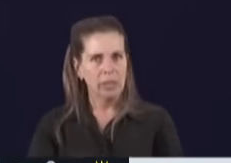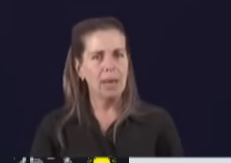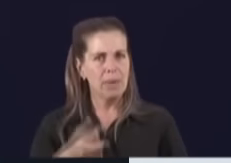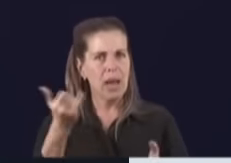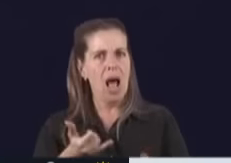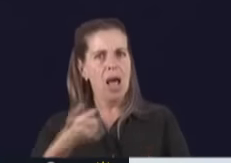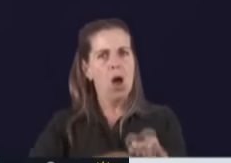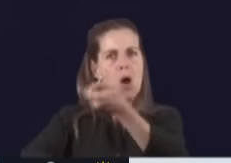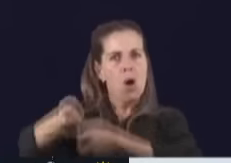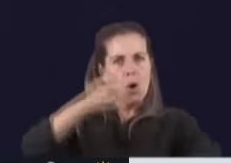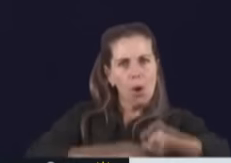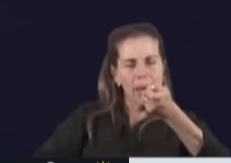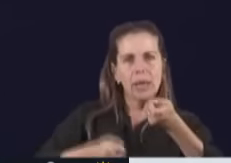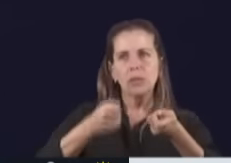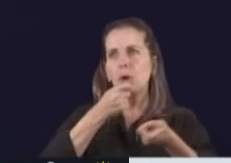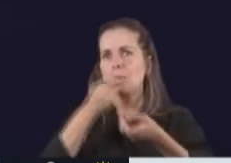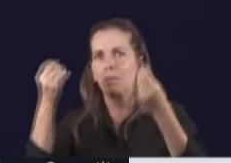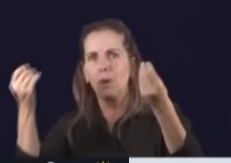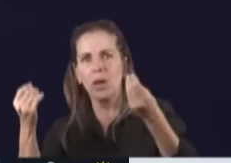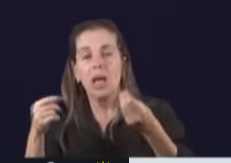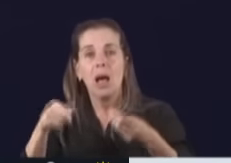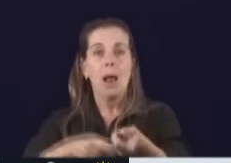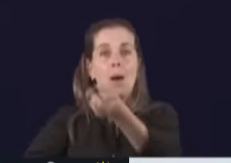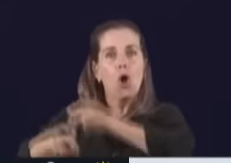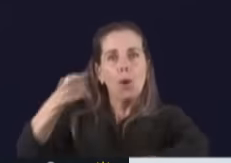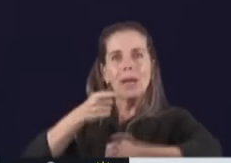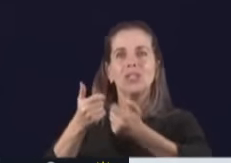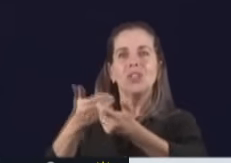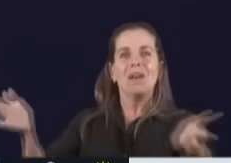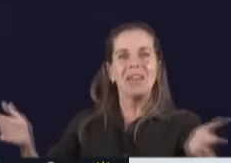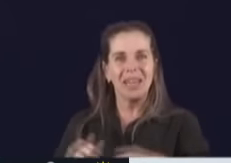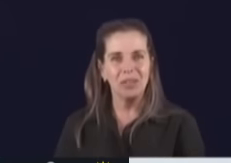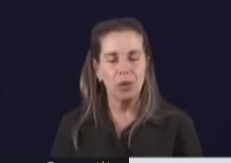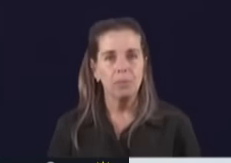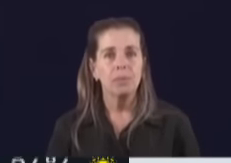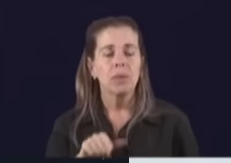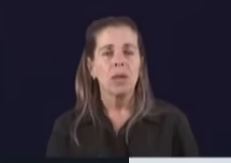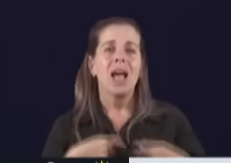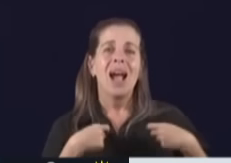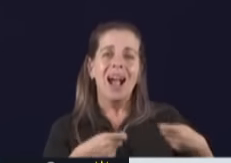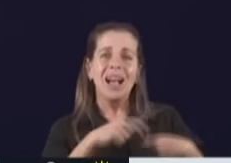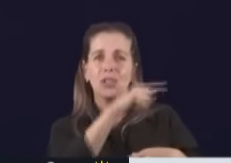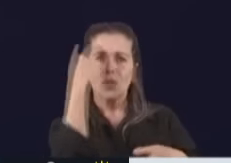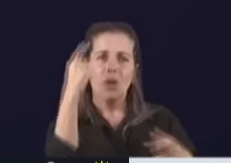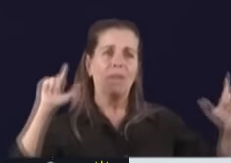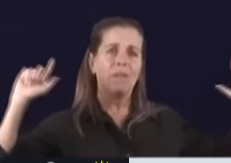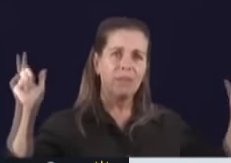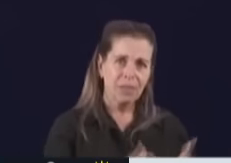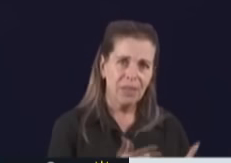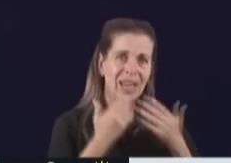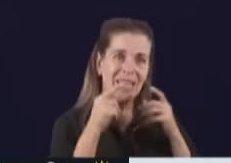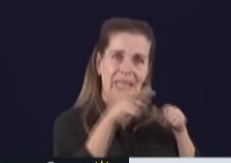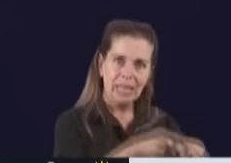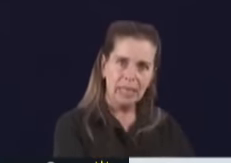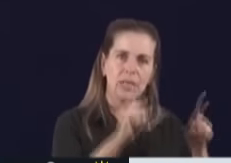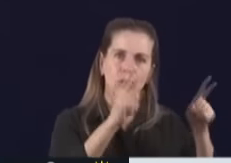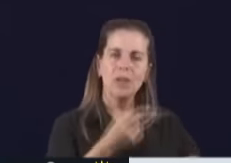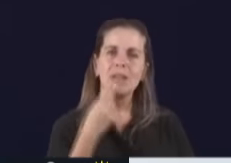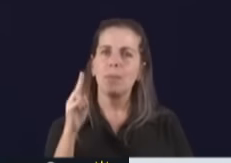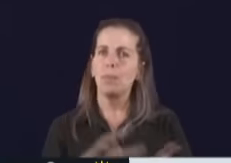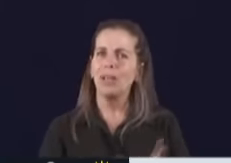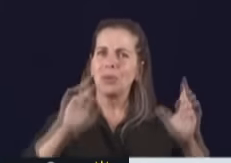cerrados por las asfixiantes regulaciones. Gracias a la reducción del gasto público y el equilibrio fiscal, se redujeron impuestos.